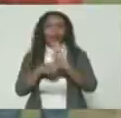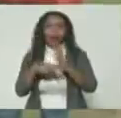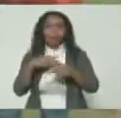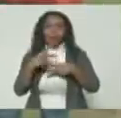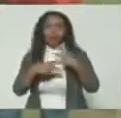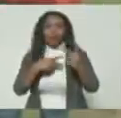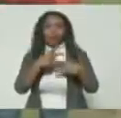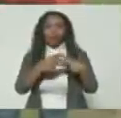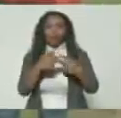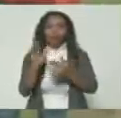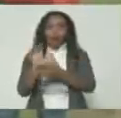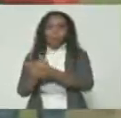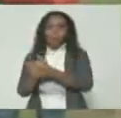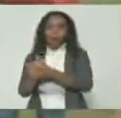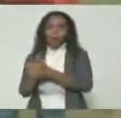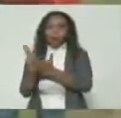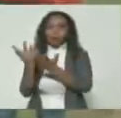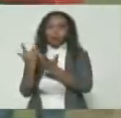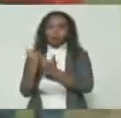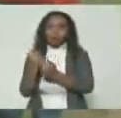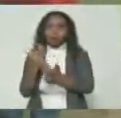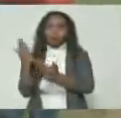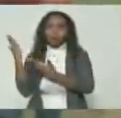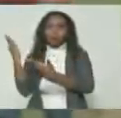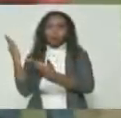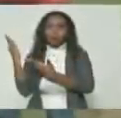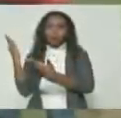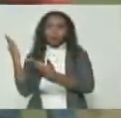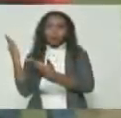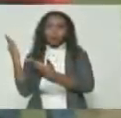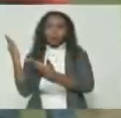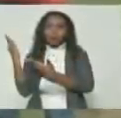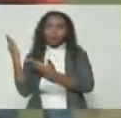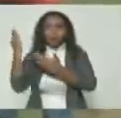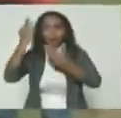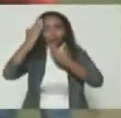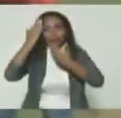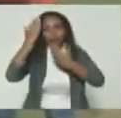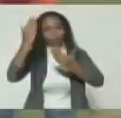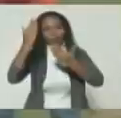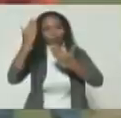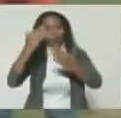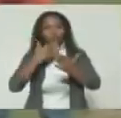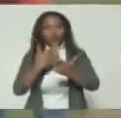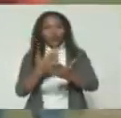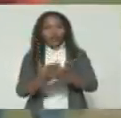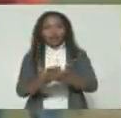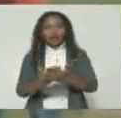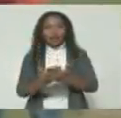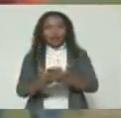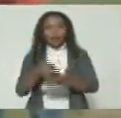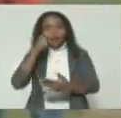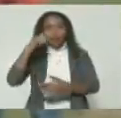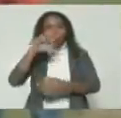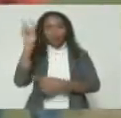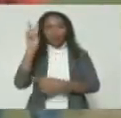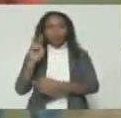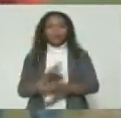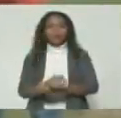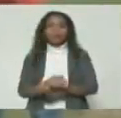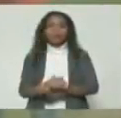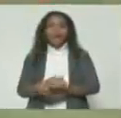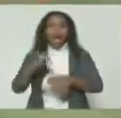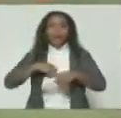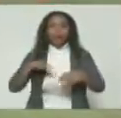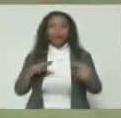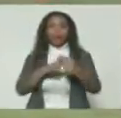producción. Amigo Fray. Gracias, Gerardo. Saludo, pueblo venezolano. Aquí nos encontramos de